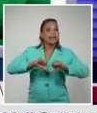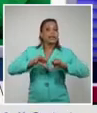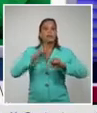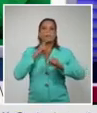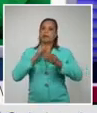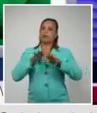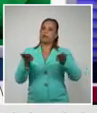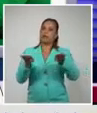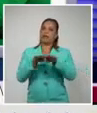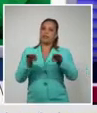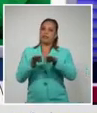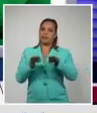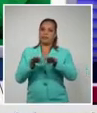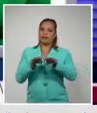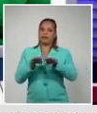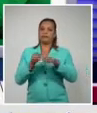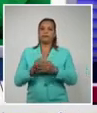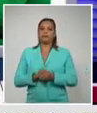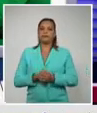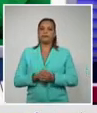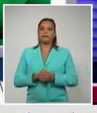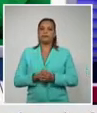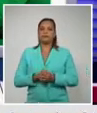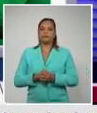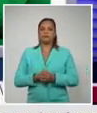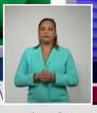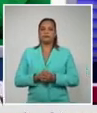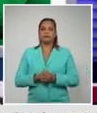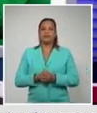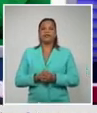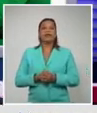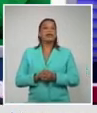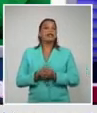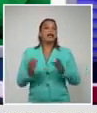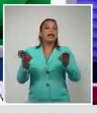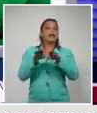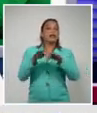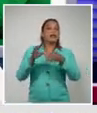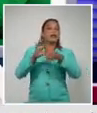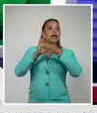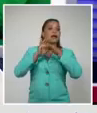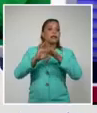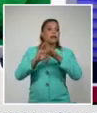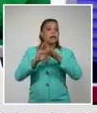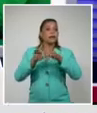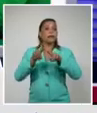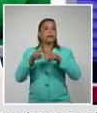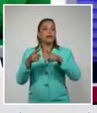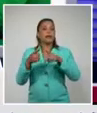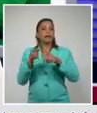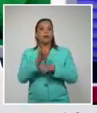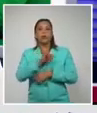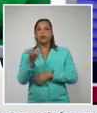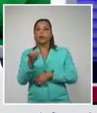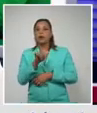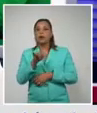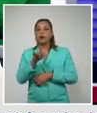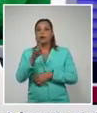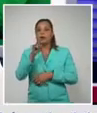se mantiene en el estado de grave, también estable, la paciente de 1 año de